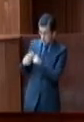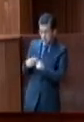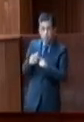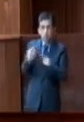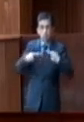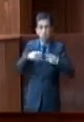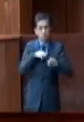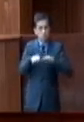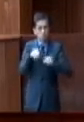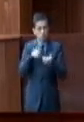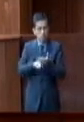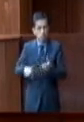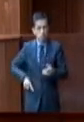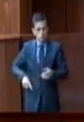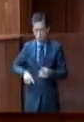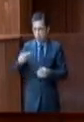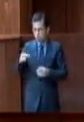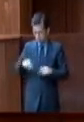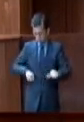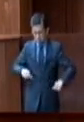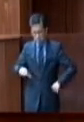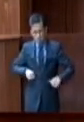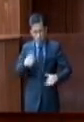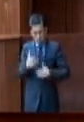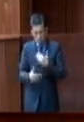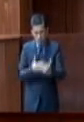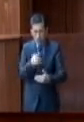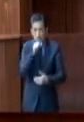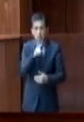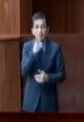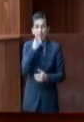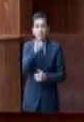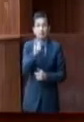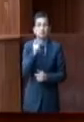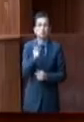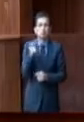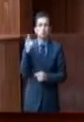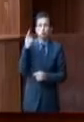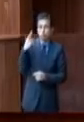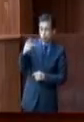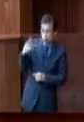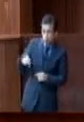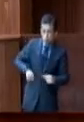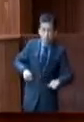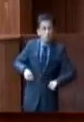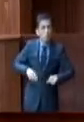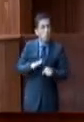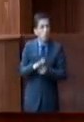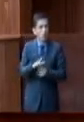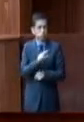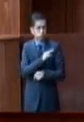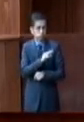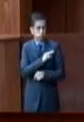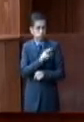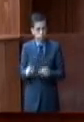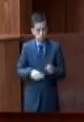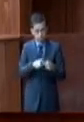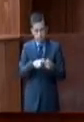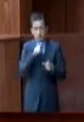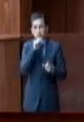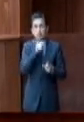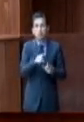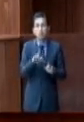actividad gubernamental y respecto de ellos se dice justamente actividad específica la segunda cuestión es porque justo la